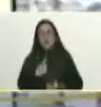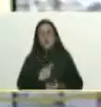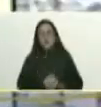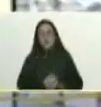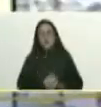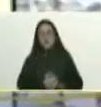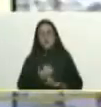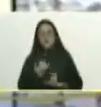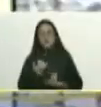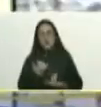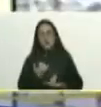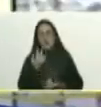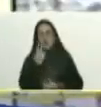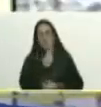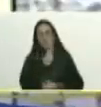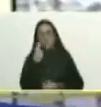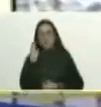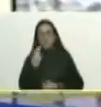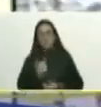y